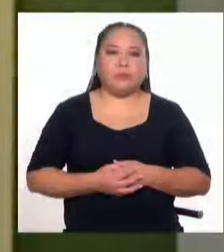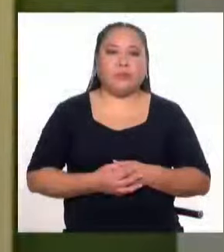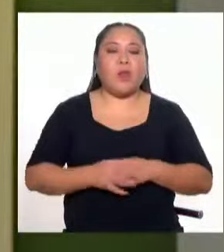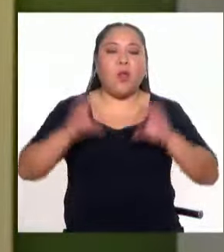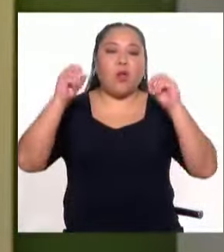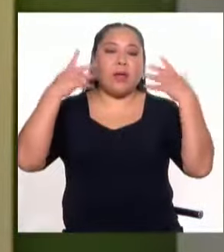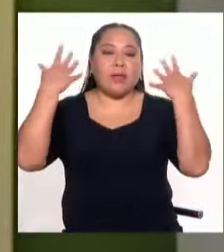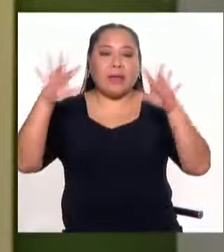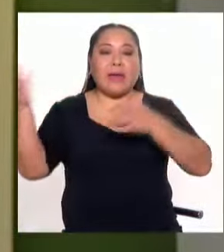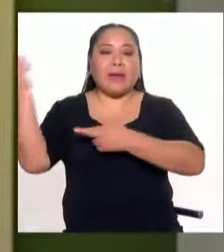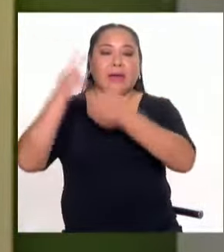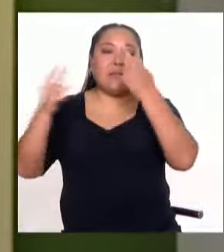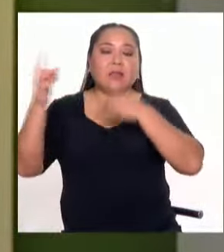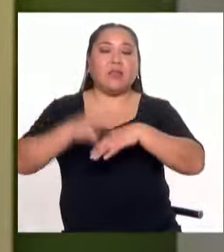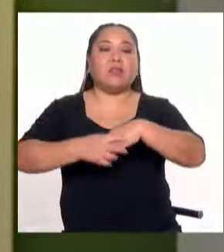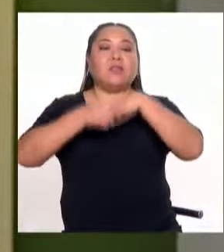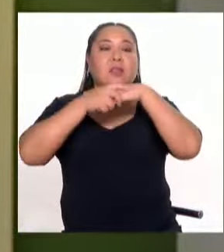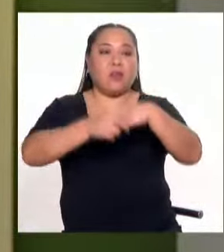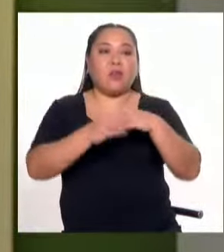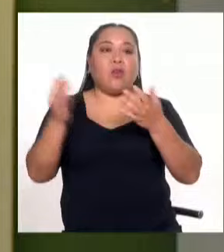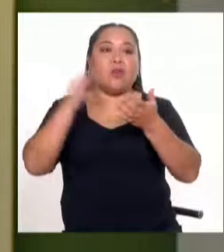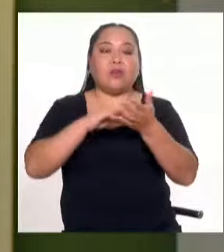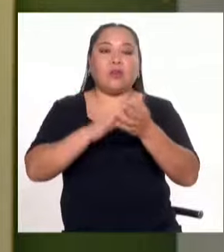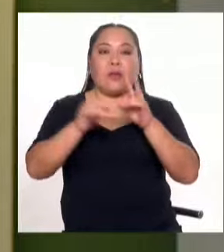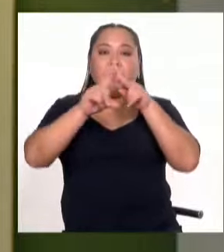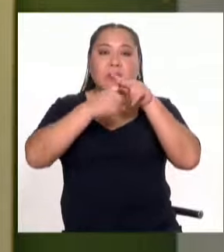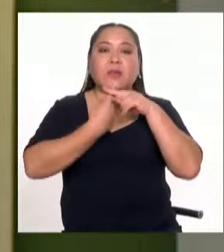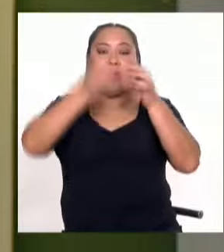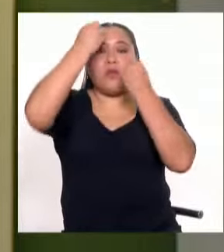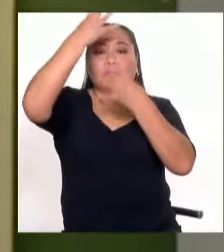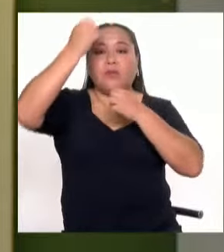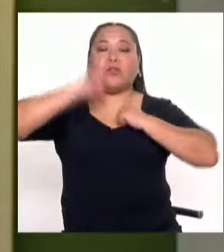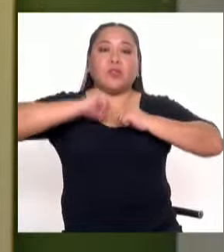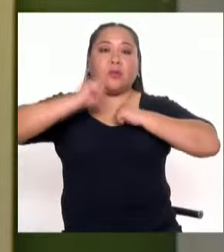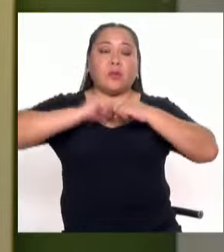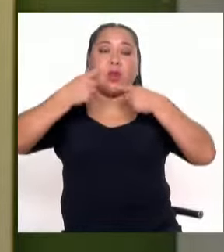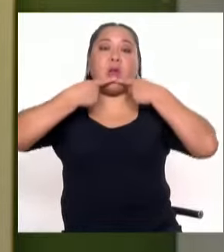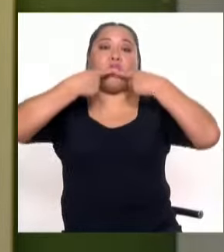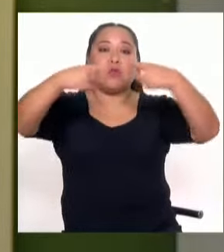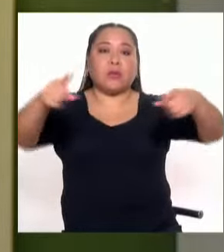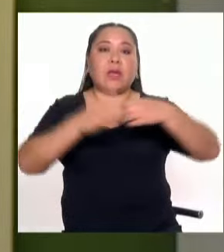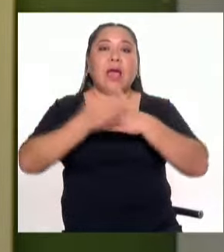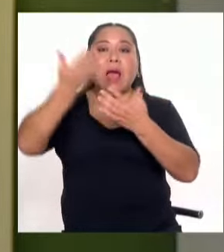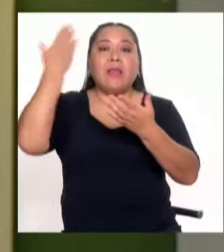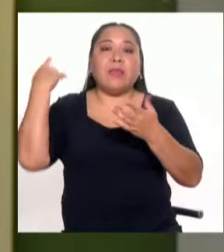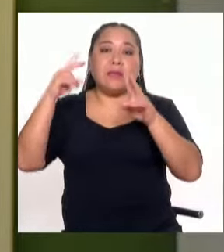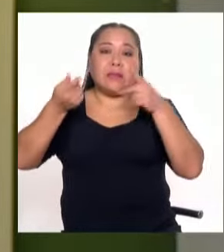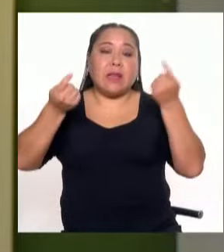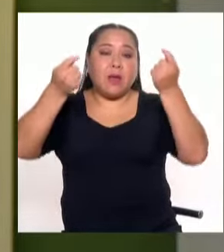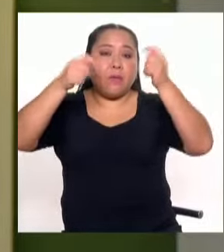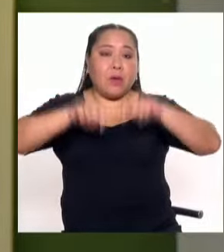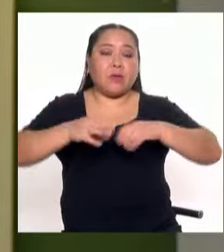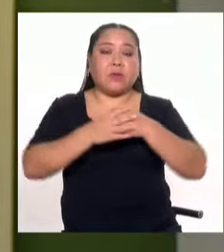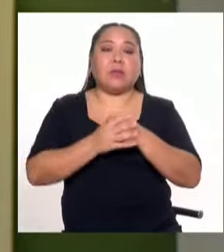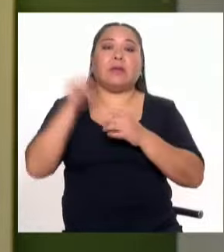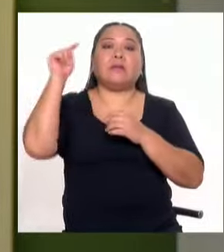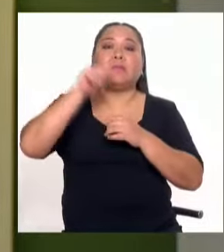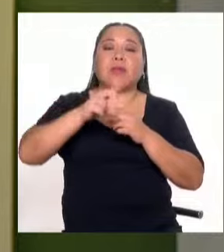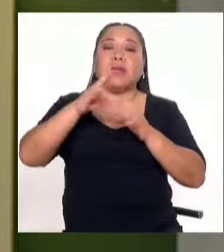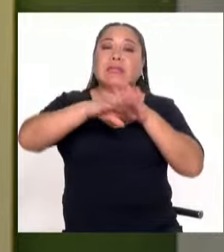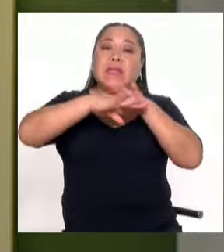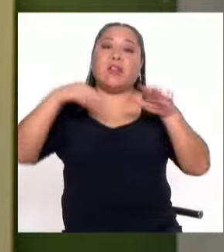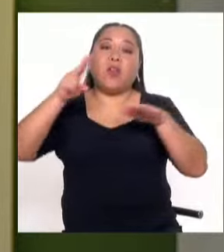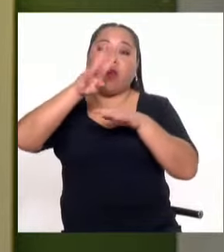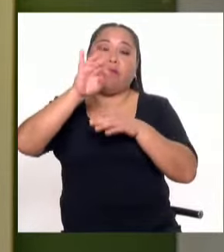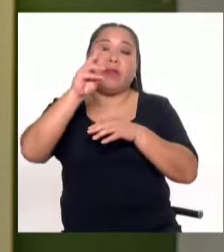bien ya estamos de vuelta al reno vamos el saludo y arrancamos con la información deportiva lo anunciado antes de ir a la pausa y es que hace instante salió de Viena